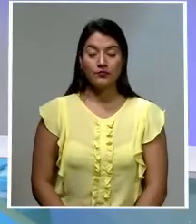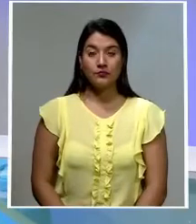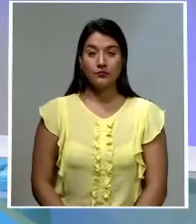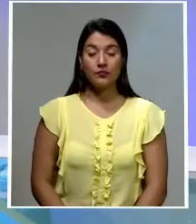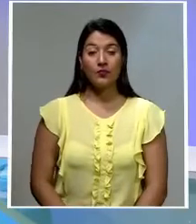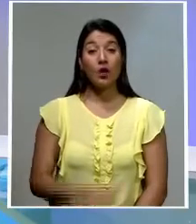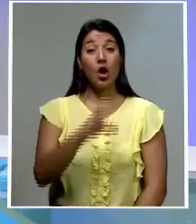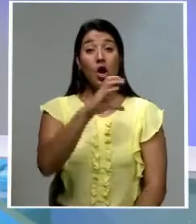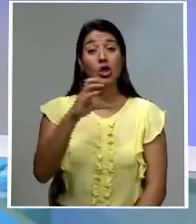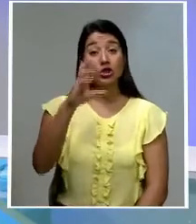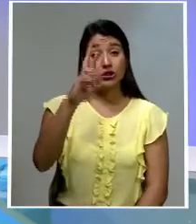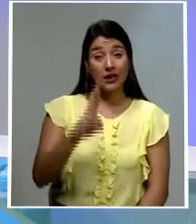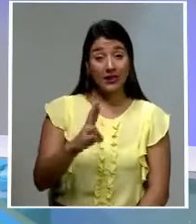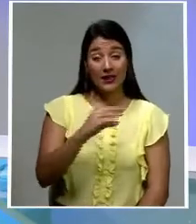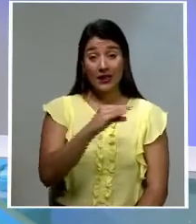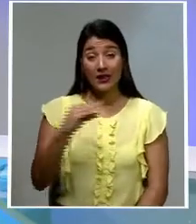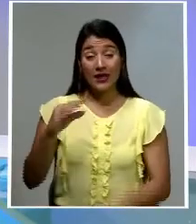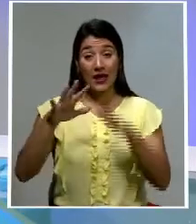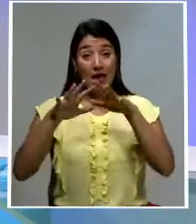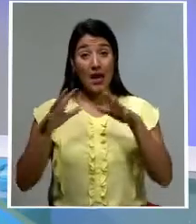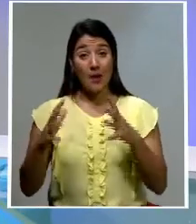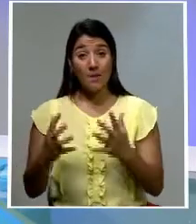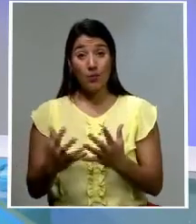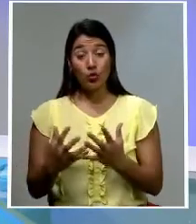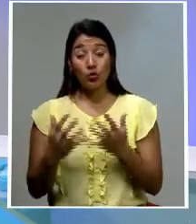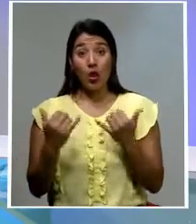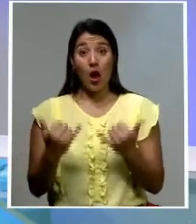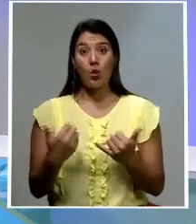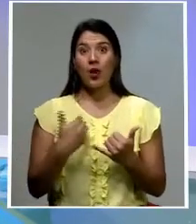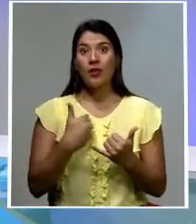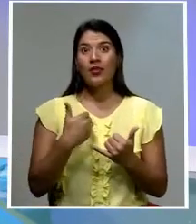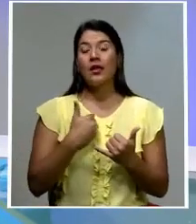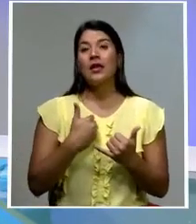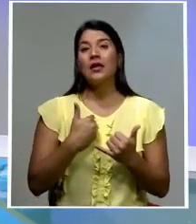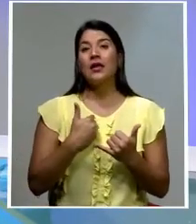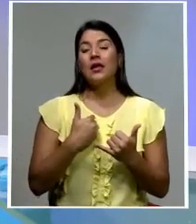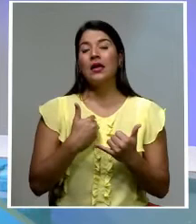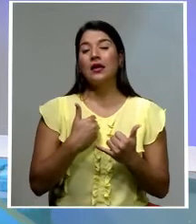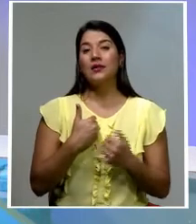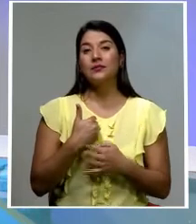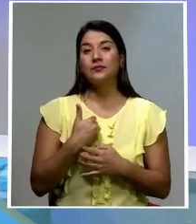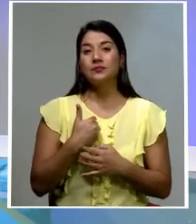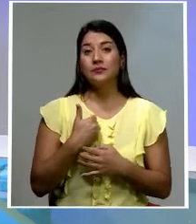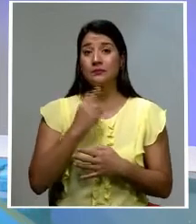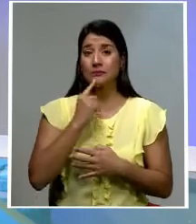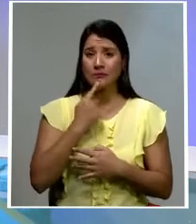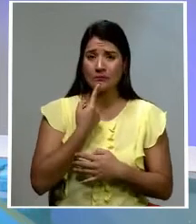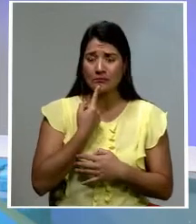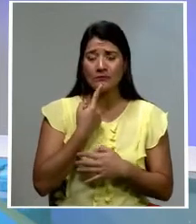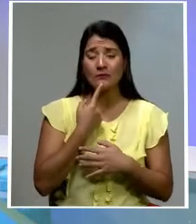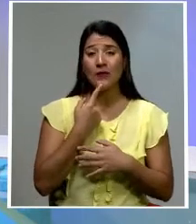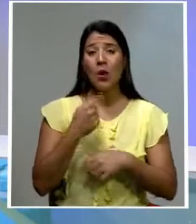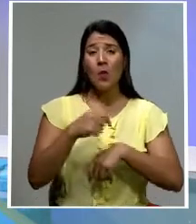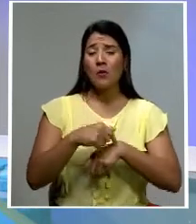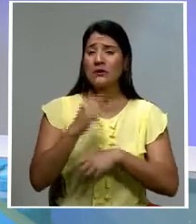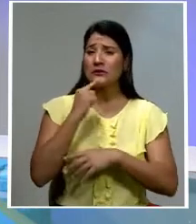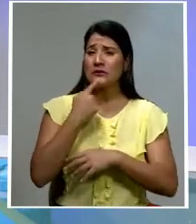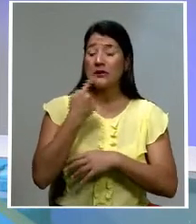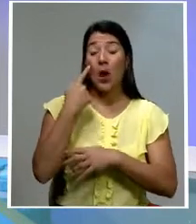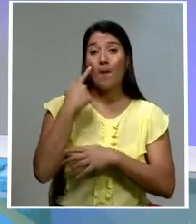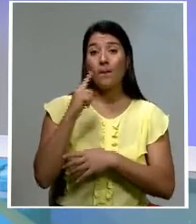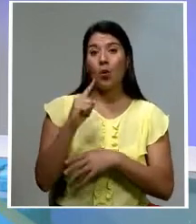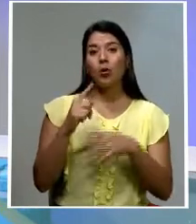El país y el mundo registra una enorme gravedad debido a la pandemia de